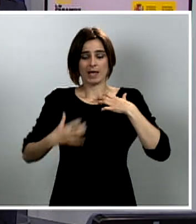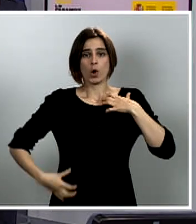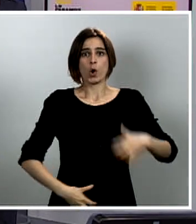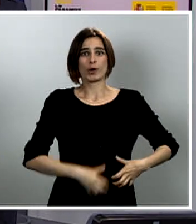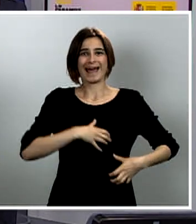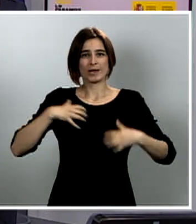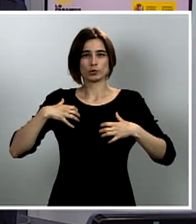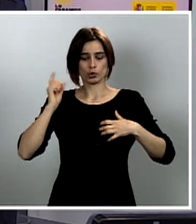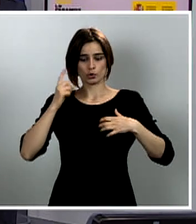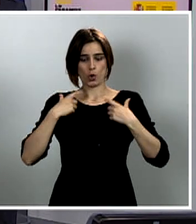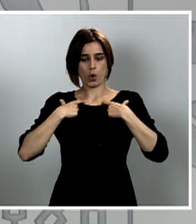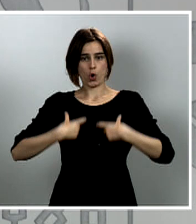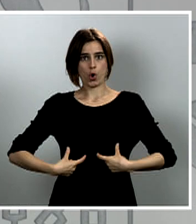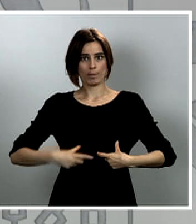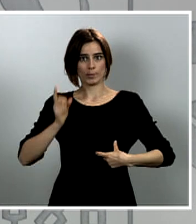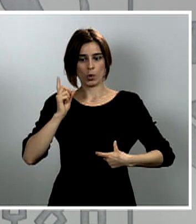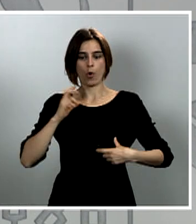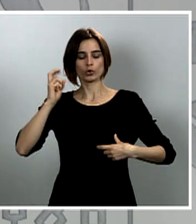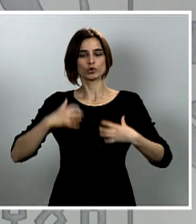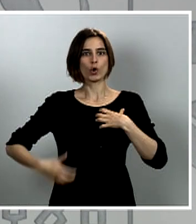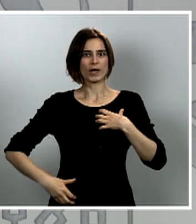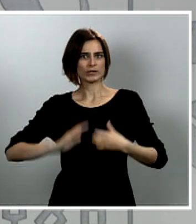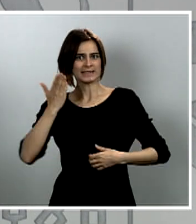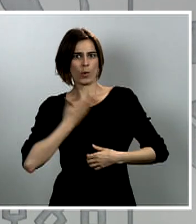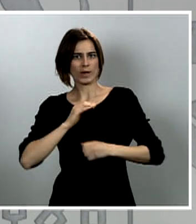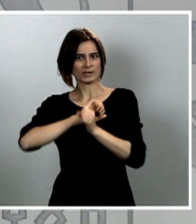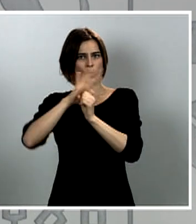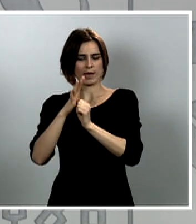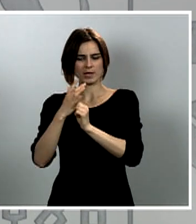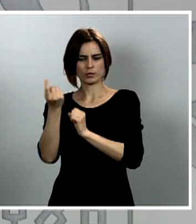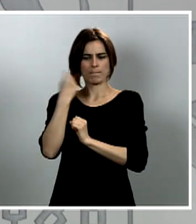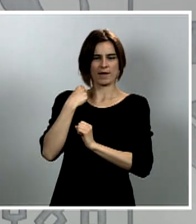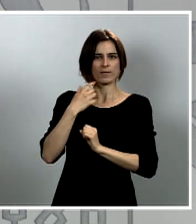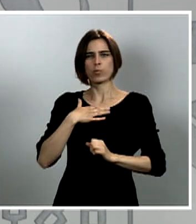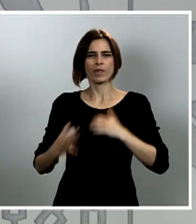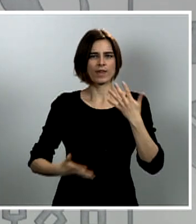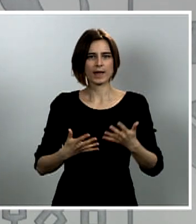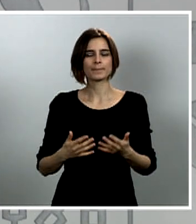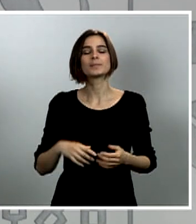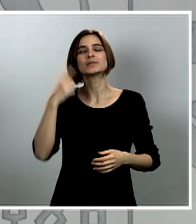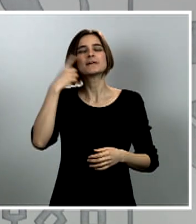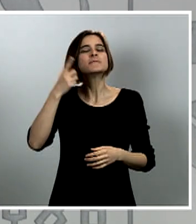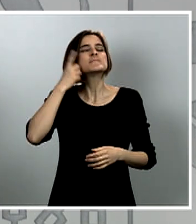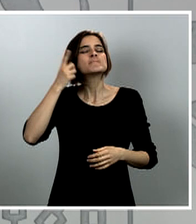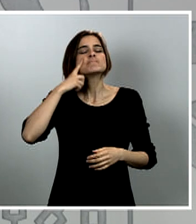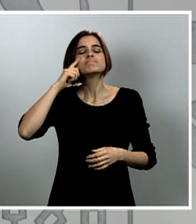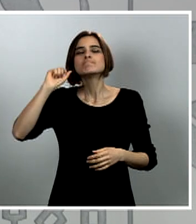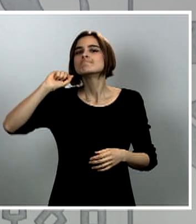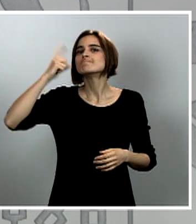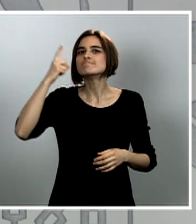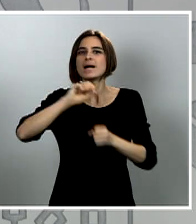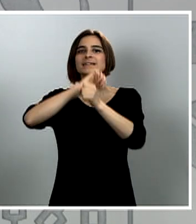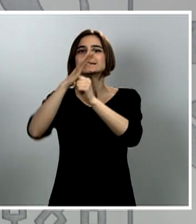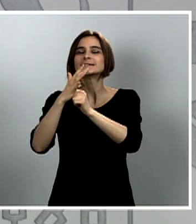sistema respiratorio, sabemos que fundamentalmente el COVID produce un cuadro respiratorio, es lo que en principio la mayor parte de los